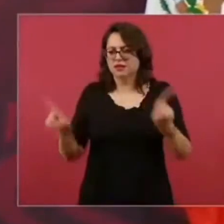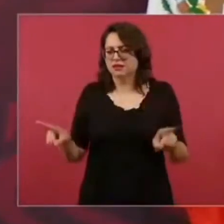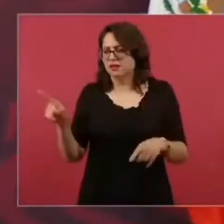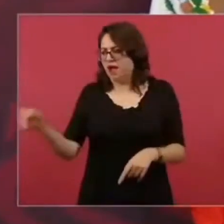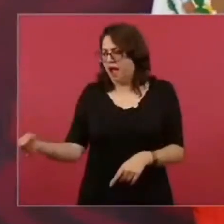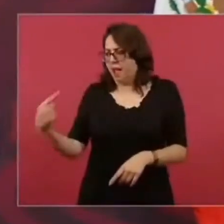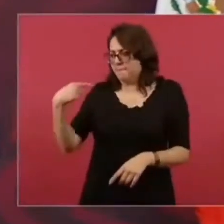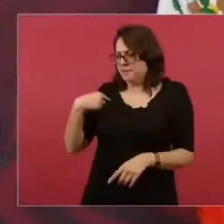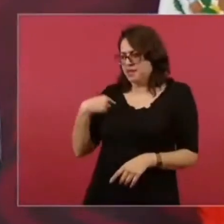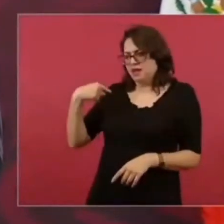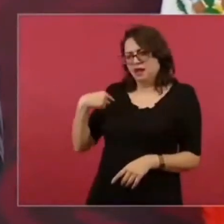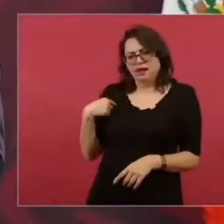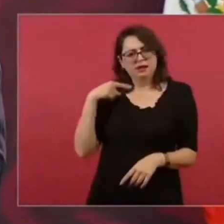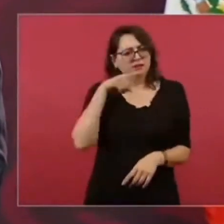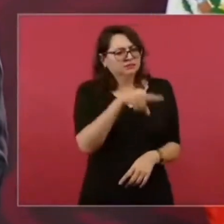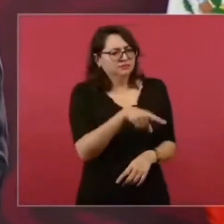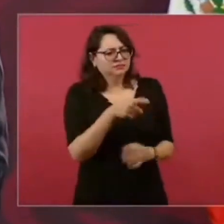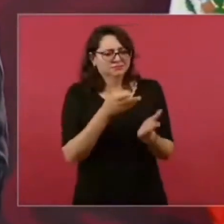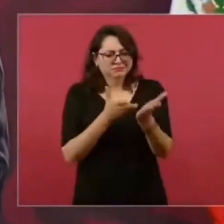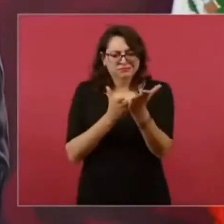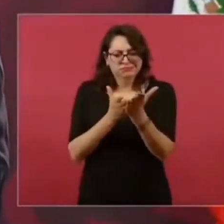abyección.